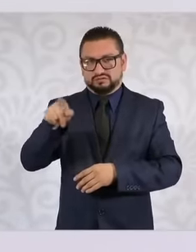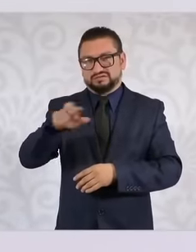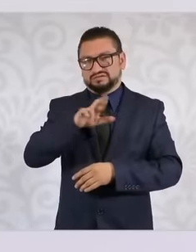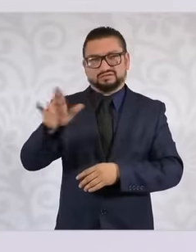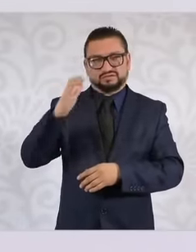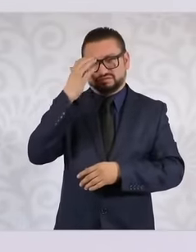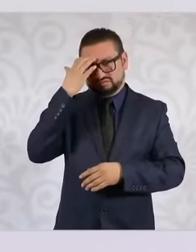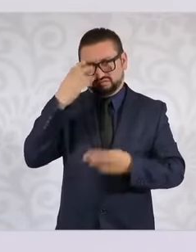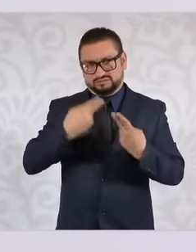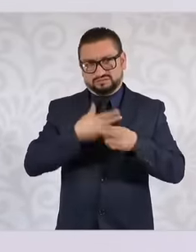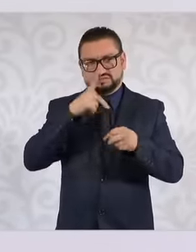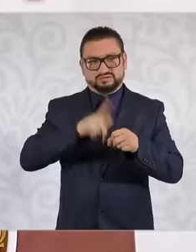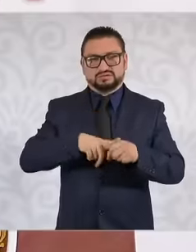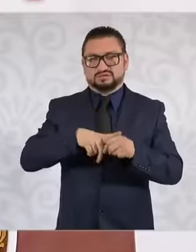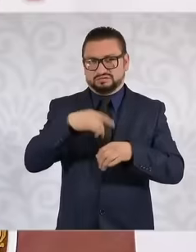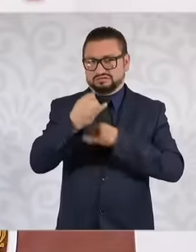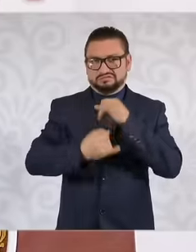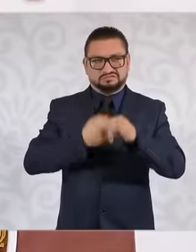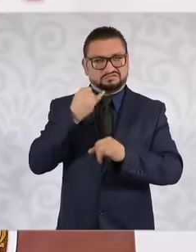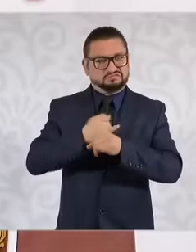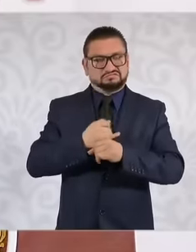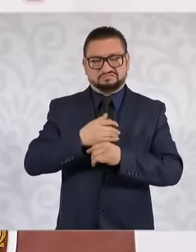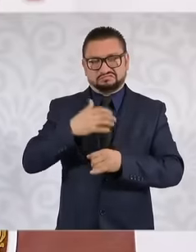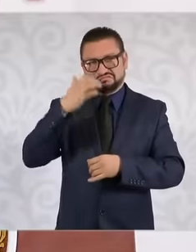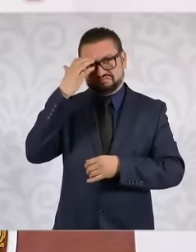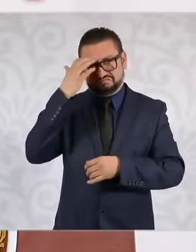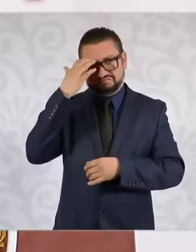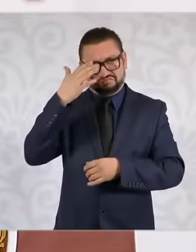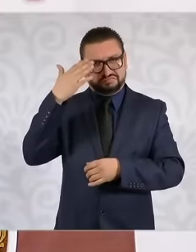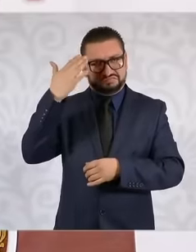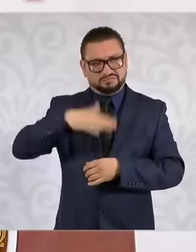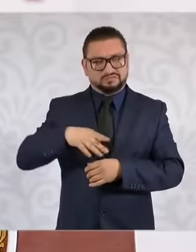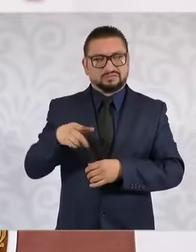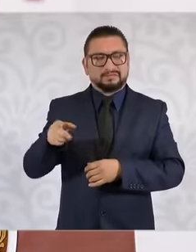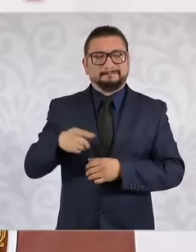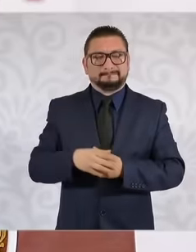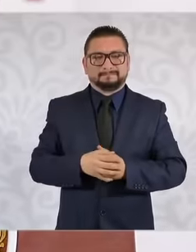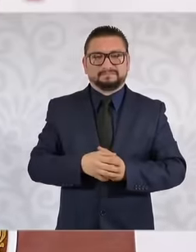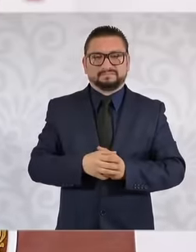reconocido nacional, internacionalmente,